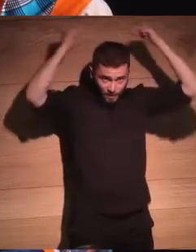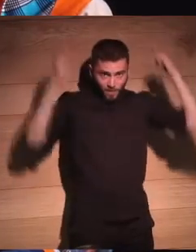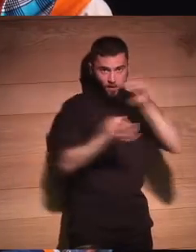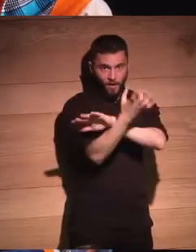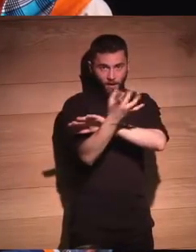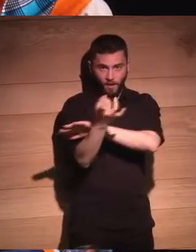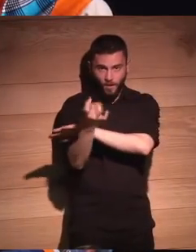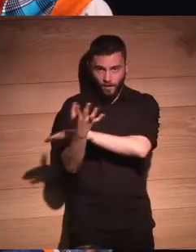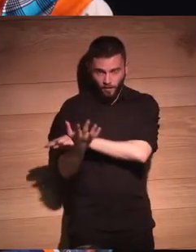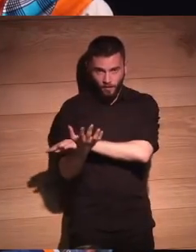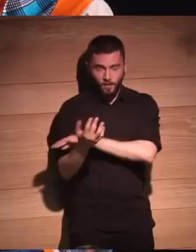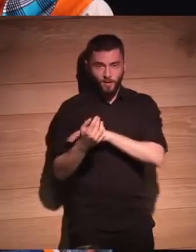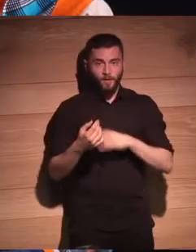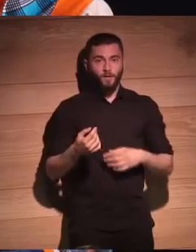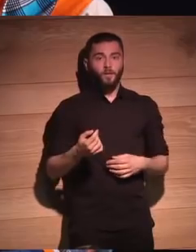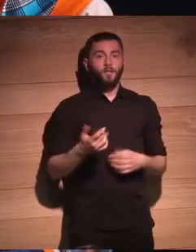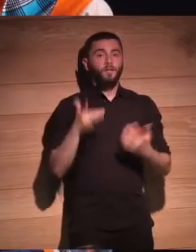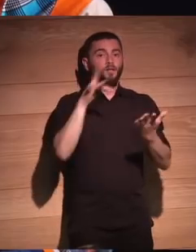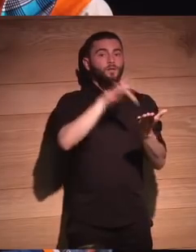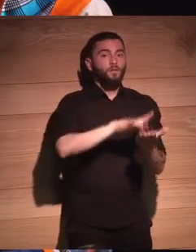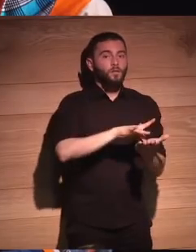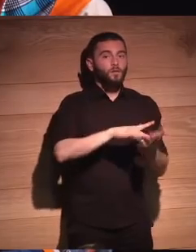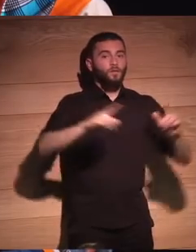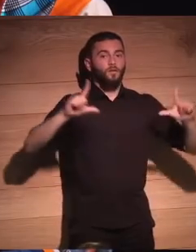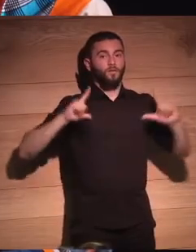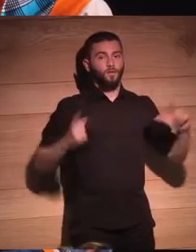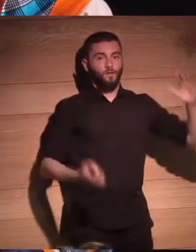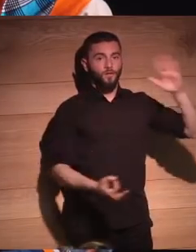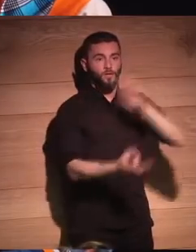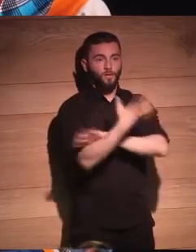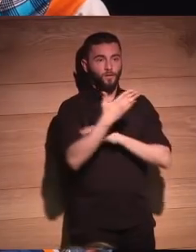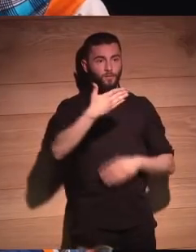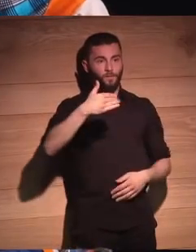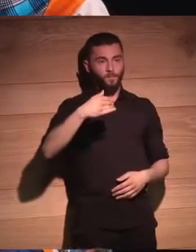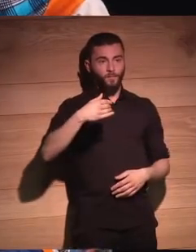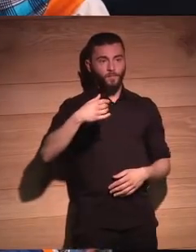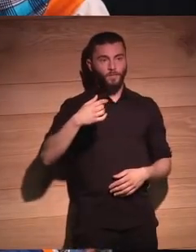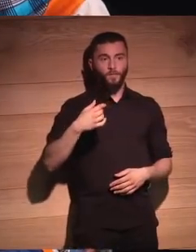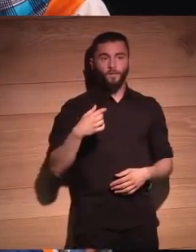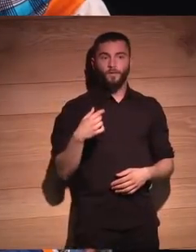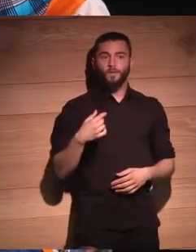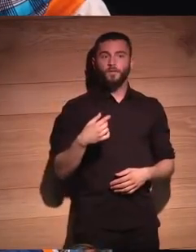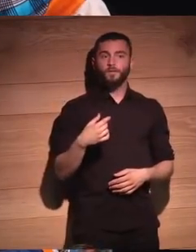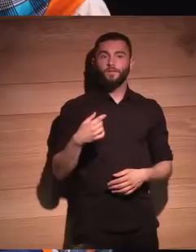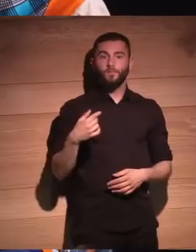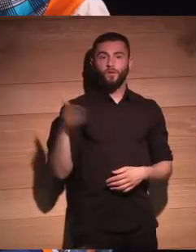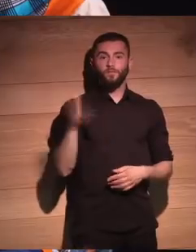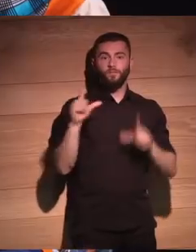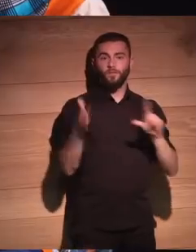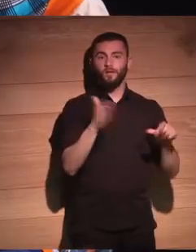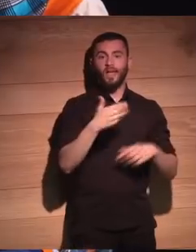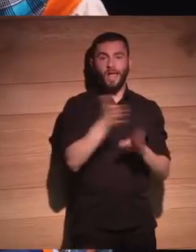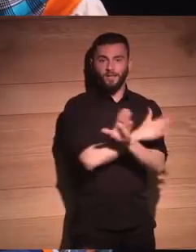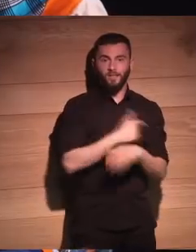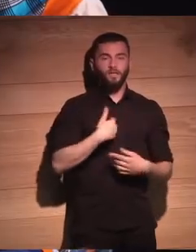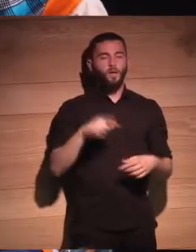la hora de crear el personaje, él tiene a Bill Finger como una persona. Aquí hay unas imágenes que hemos pasado antes. Él se parece un